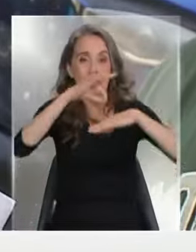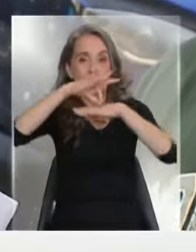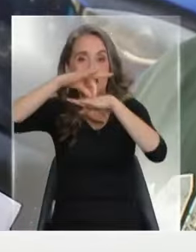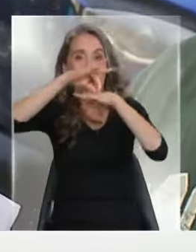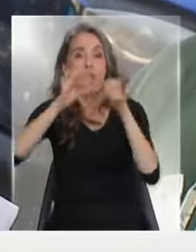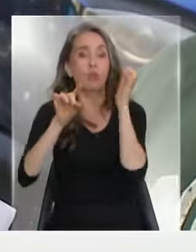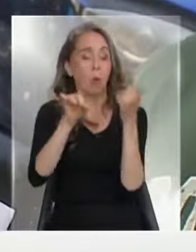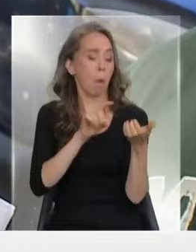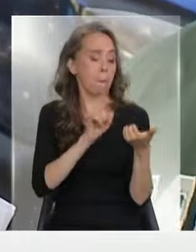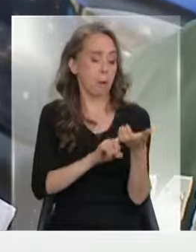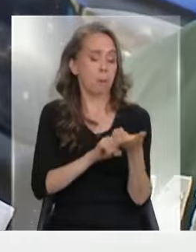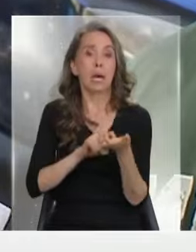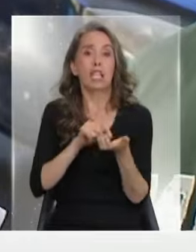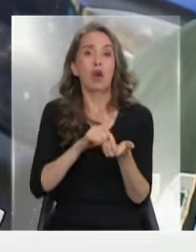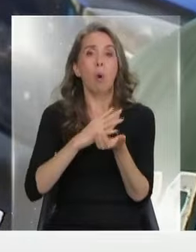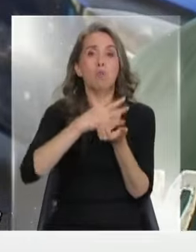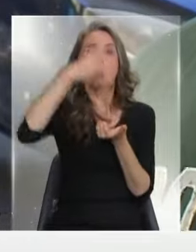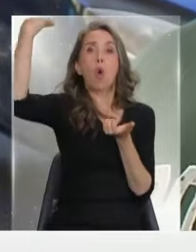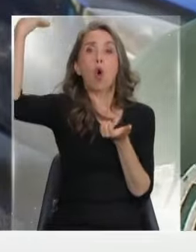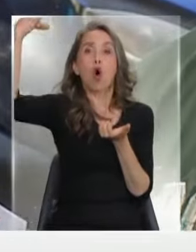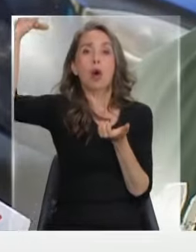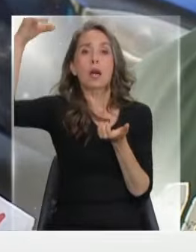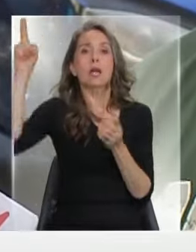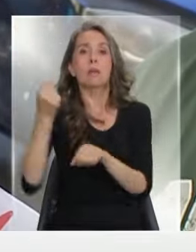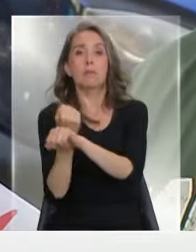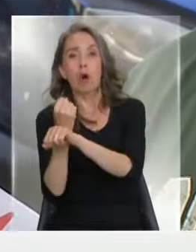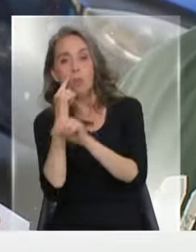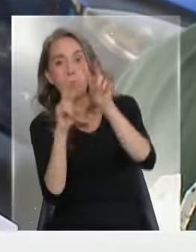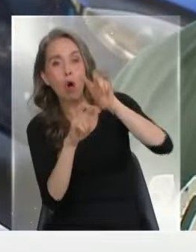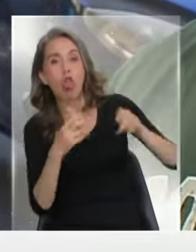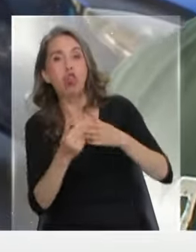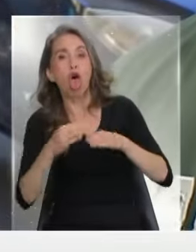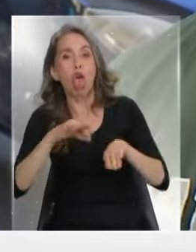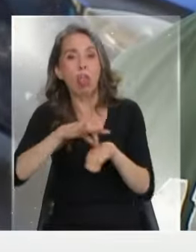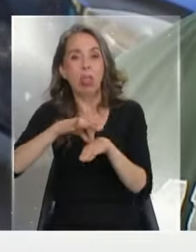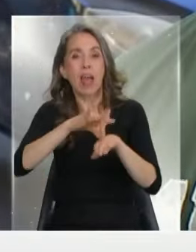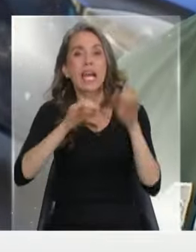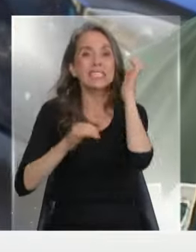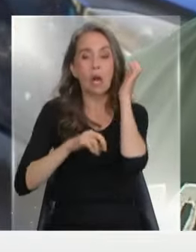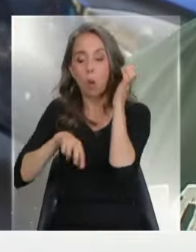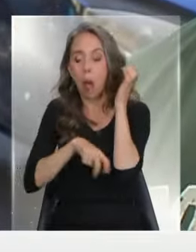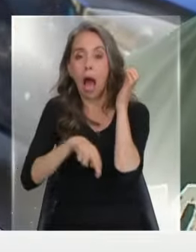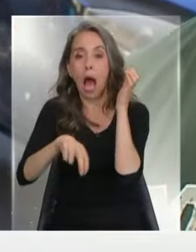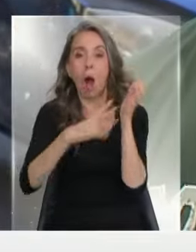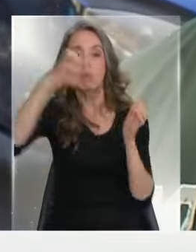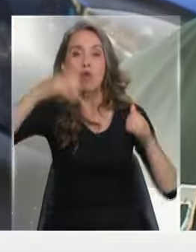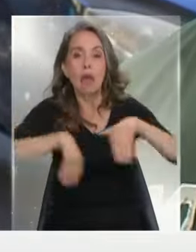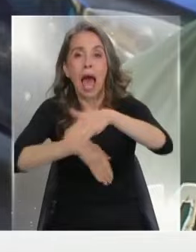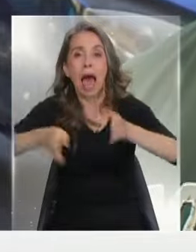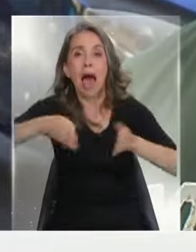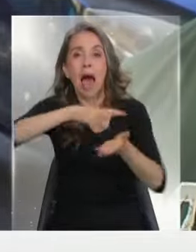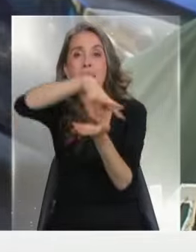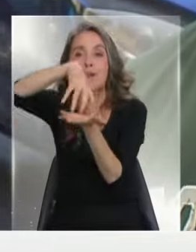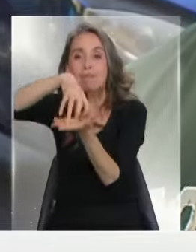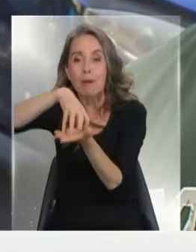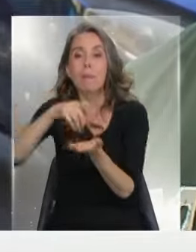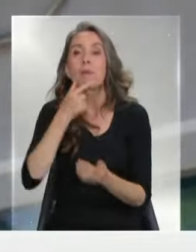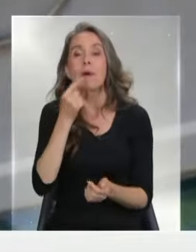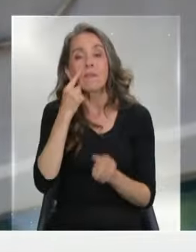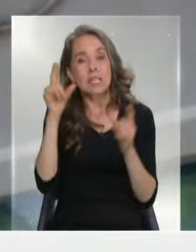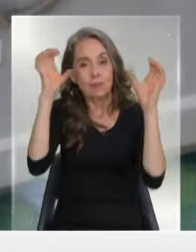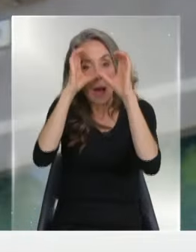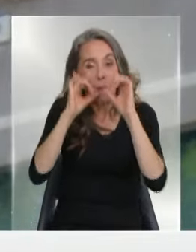también, etcétera, de manera que vamos a verificar si se puede aplicar algunas de estas medidas que permitan minimizar el impacto de este